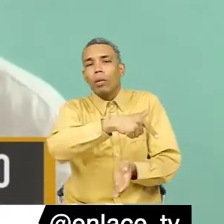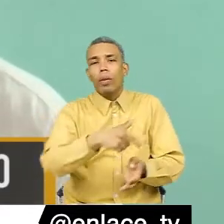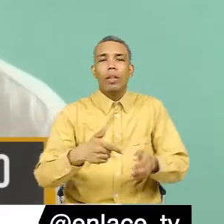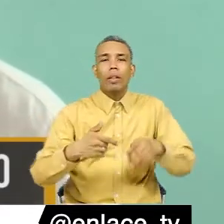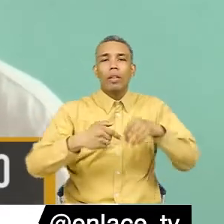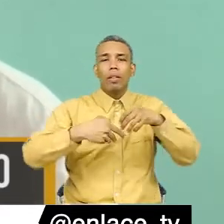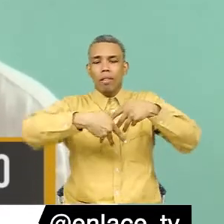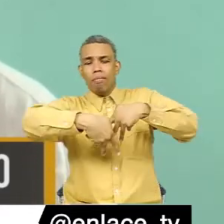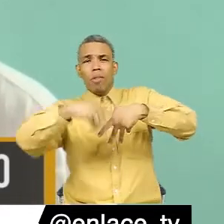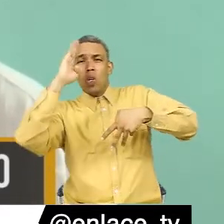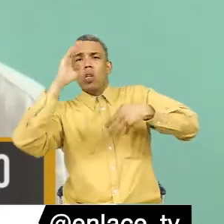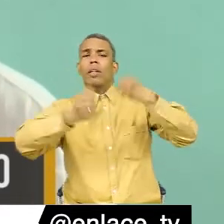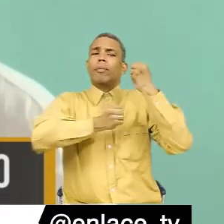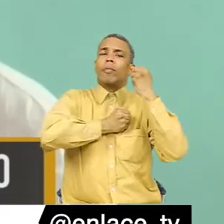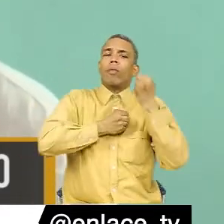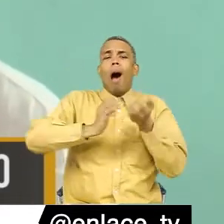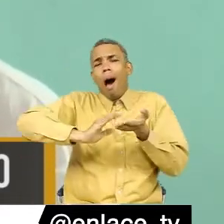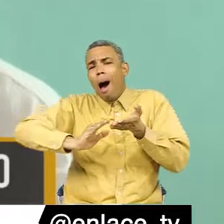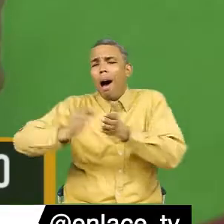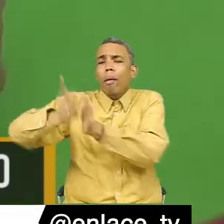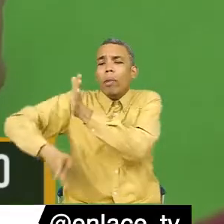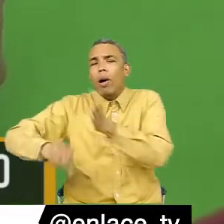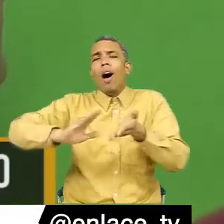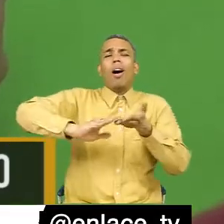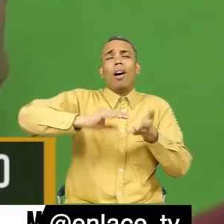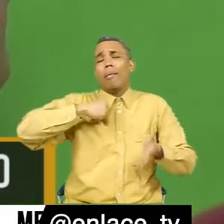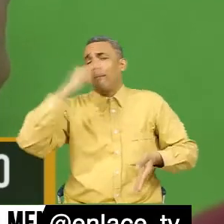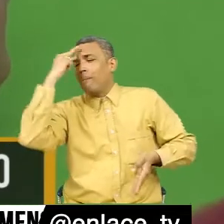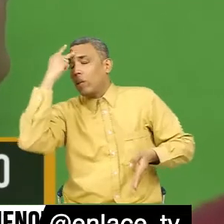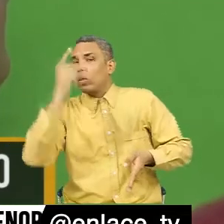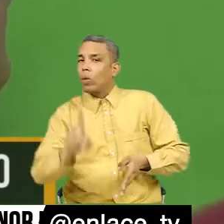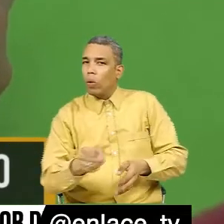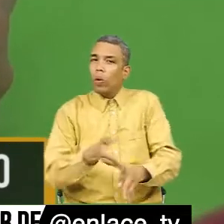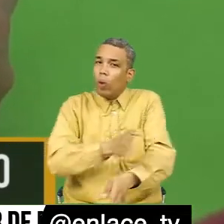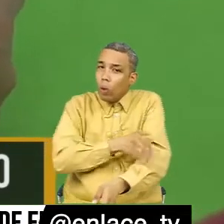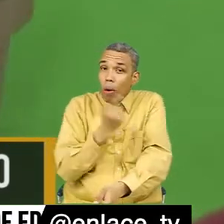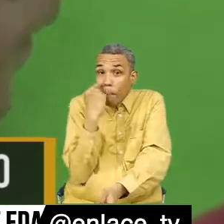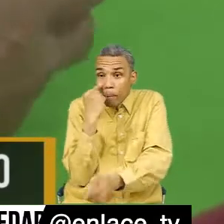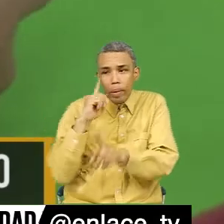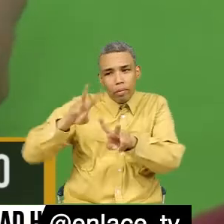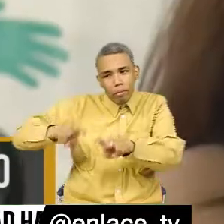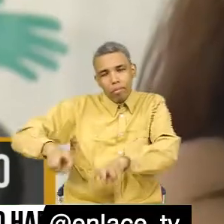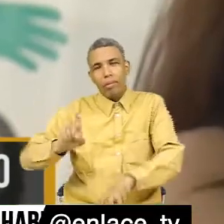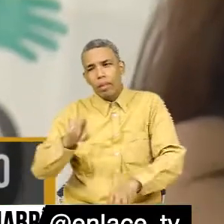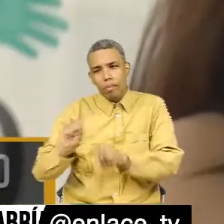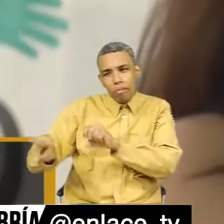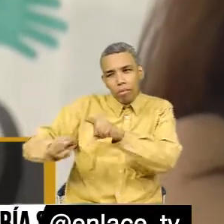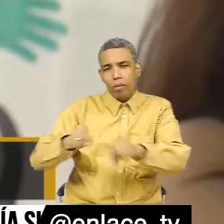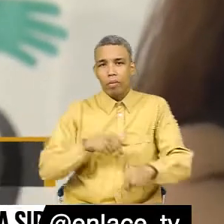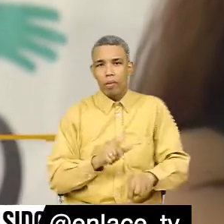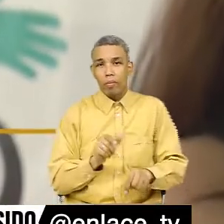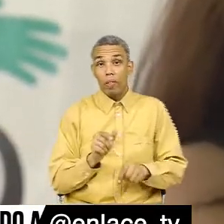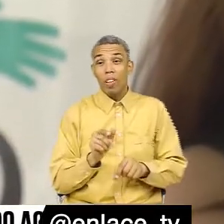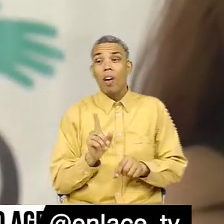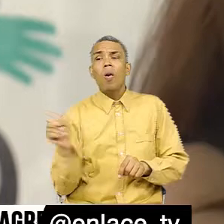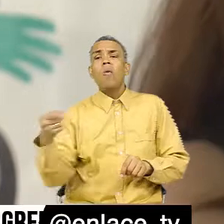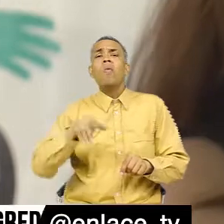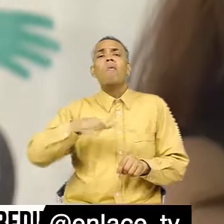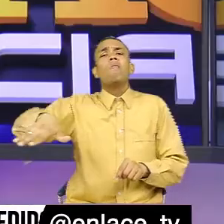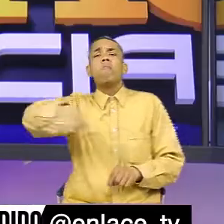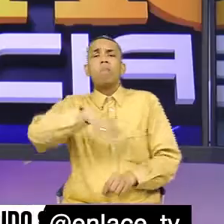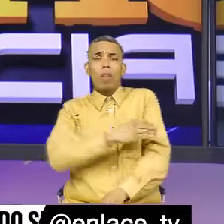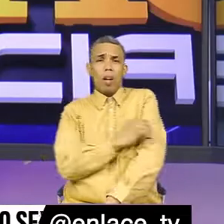desarrollando en el sur de Bolívar, aquí en la región del Magdalena Medio. Credos destaca que en esta zona del país hay otras personas que se sienten señaladas de subversivos sin